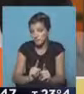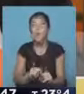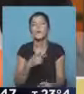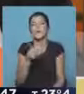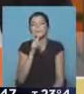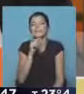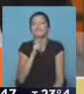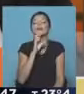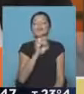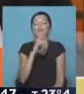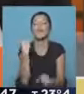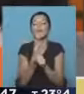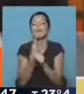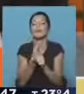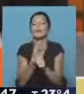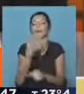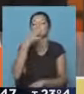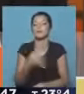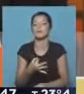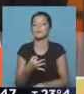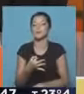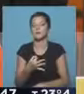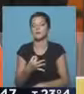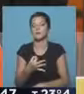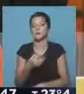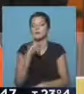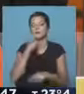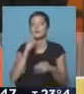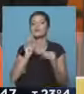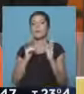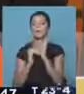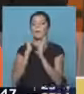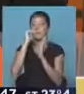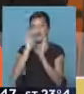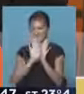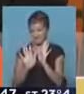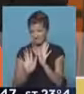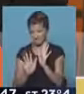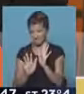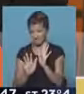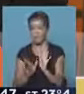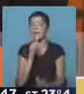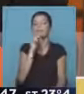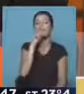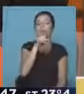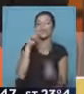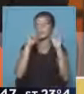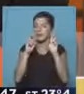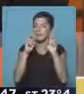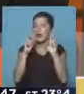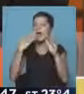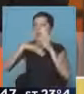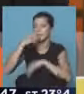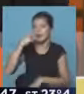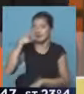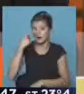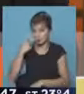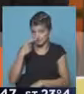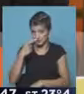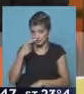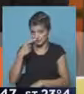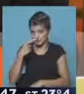especie de power point y de escalafón creo que va a estar en los temas que le interesa que van a hacer los temas que tienen más impacto y